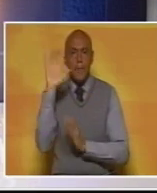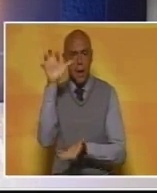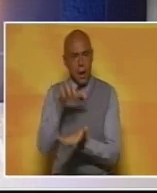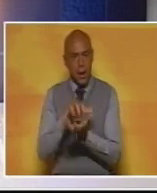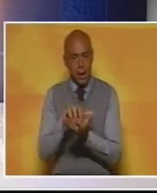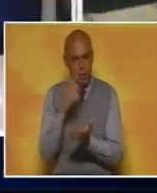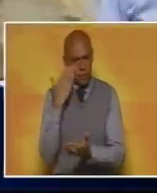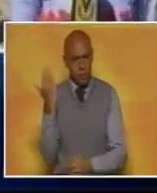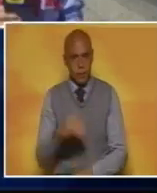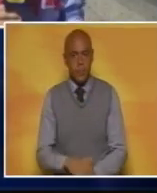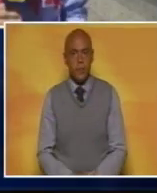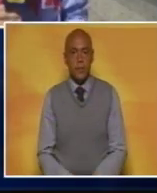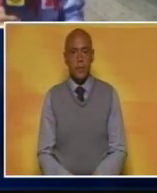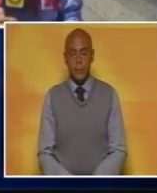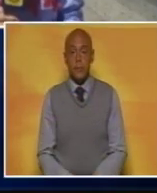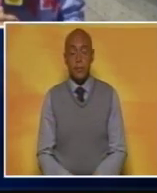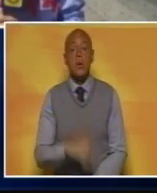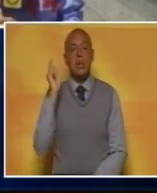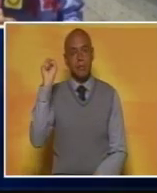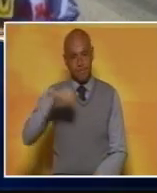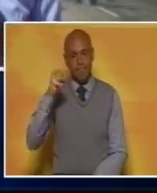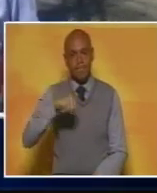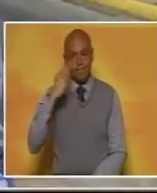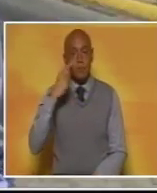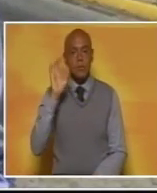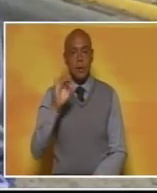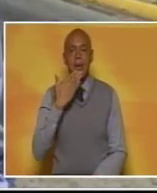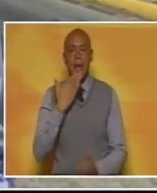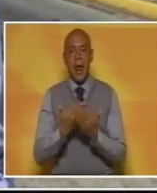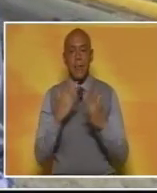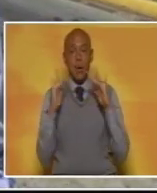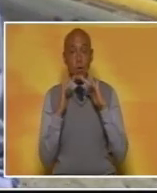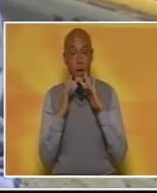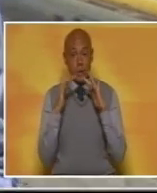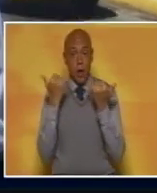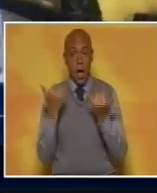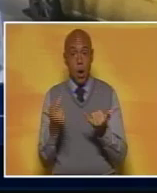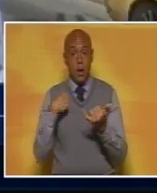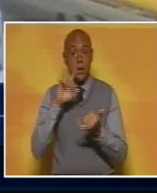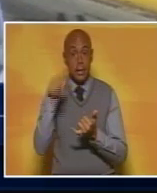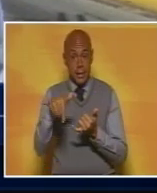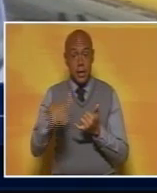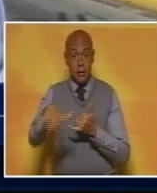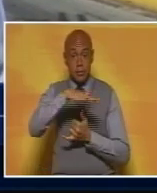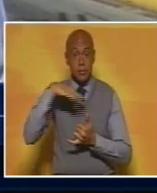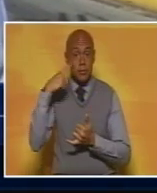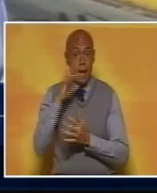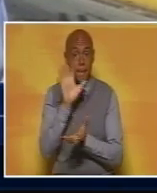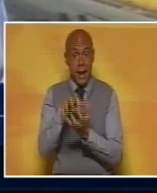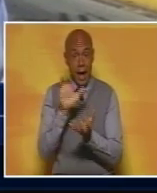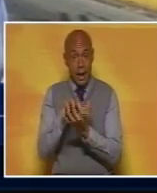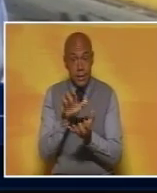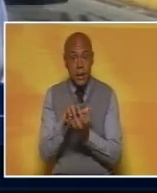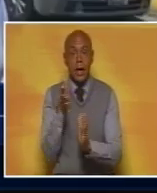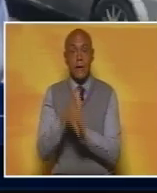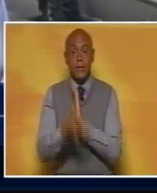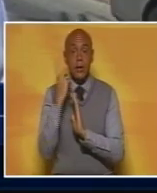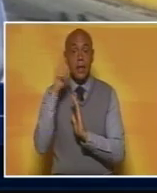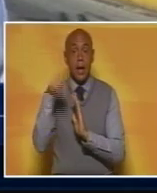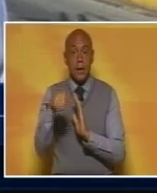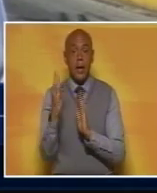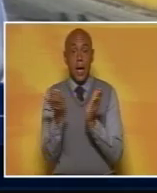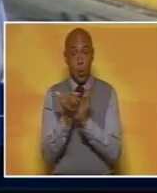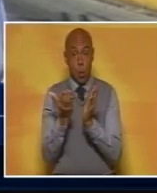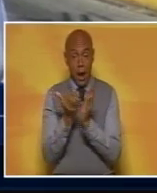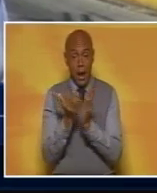detalles. Sí, muchísimas gracias por este contacto que hacemos desde la isla de Margarita. Les informamos que el Colegio de